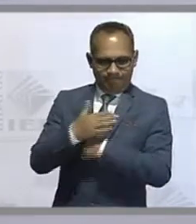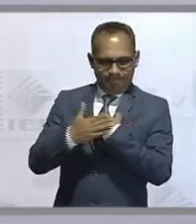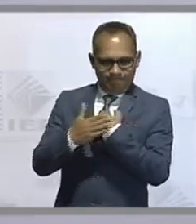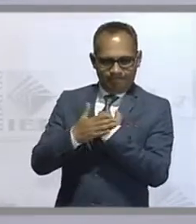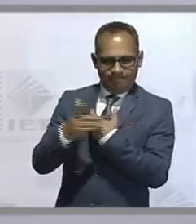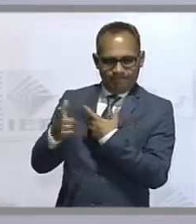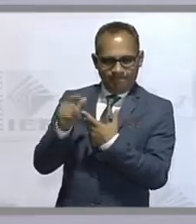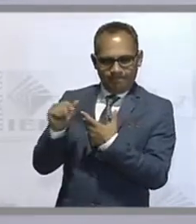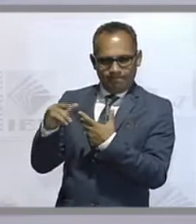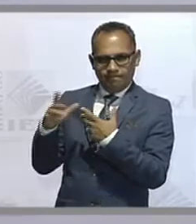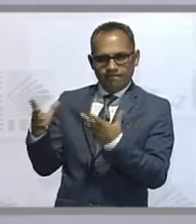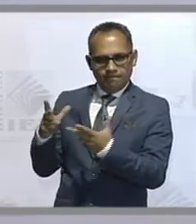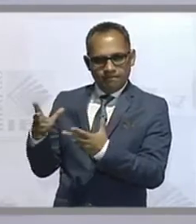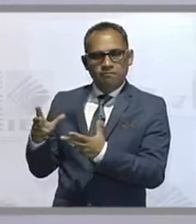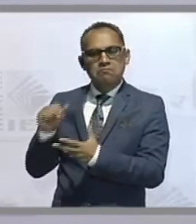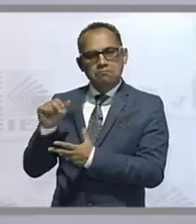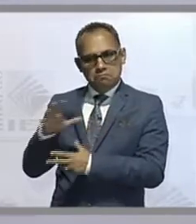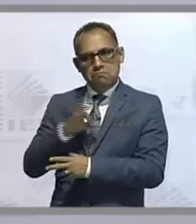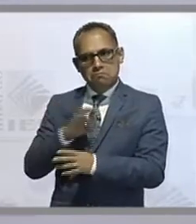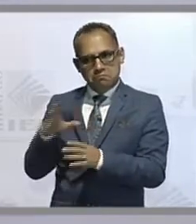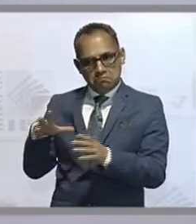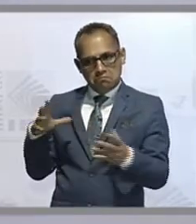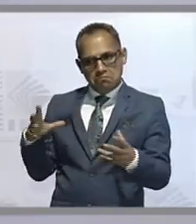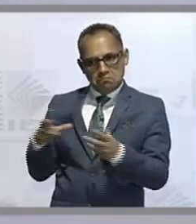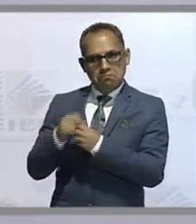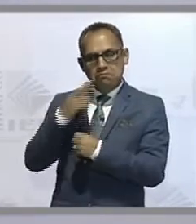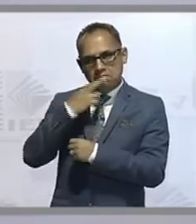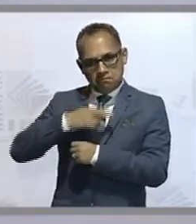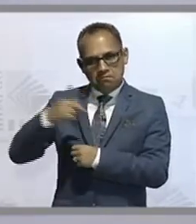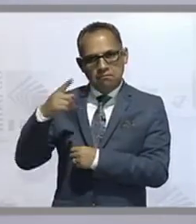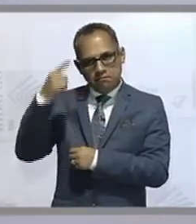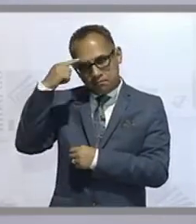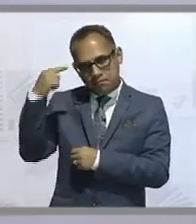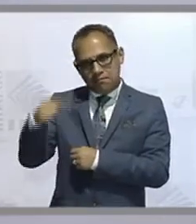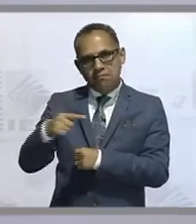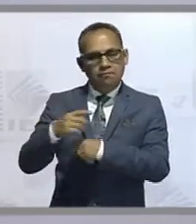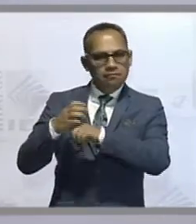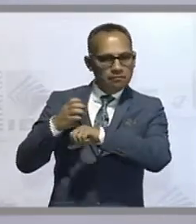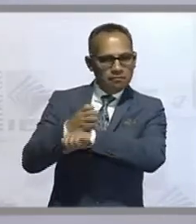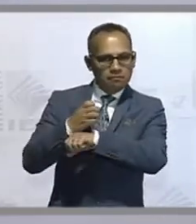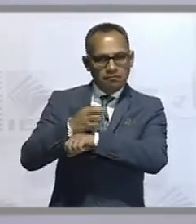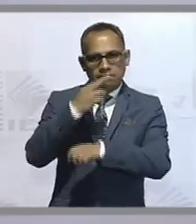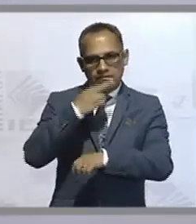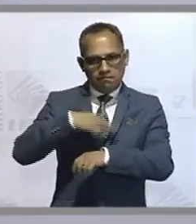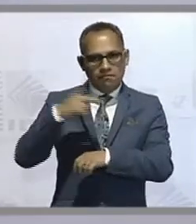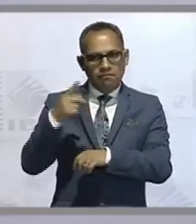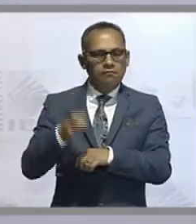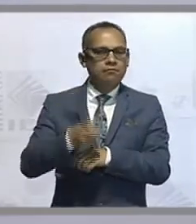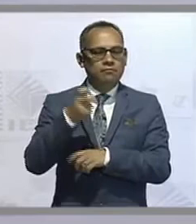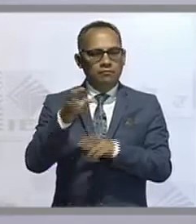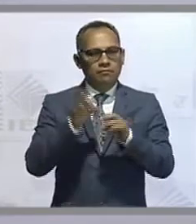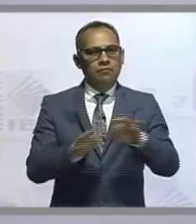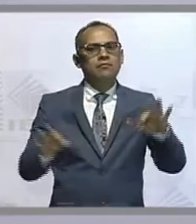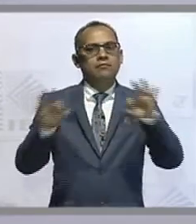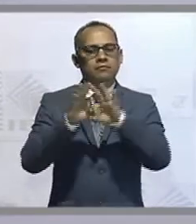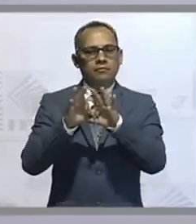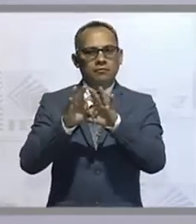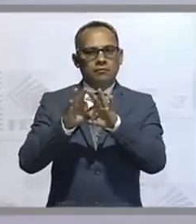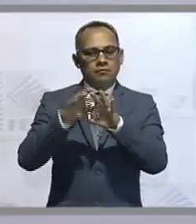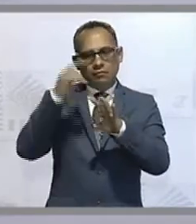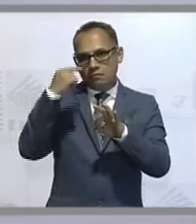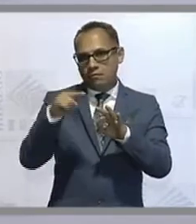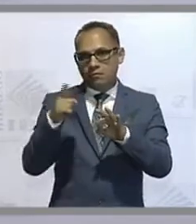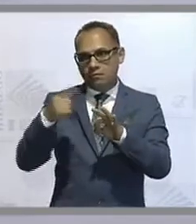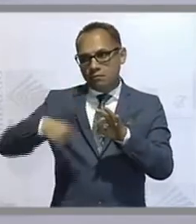que se requieren impulsar en nuestro estado de tal manera que los empleos puedan ser efectivamente de calidad